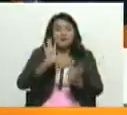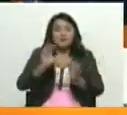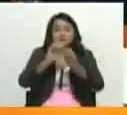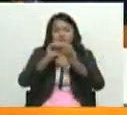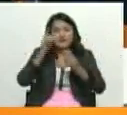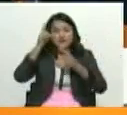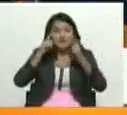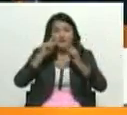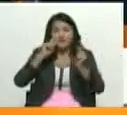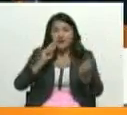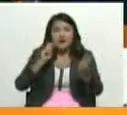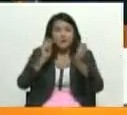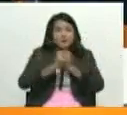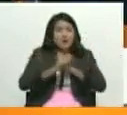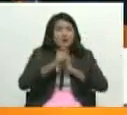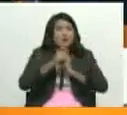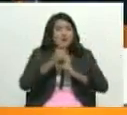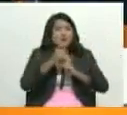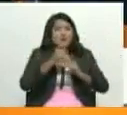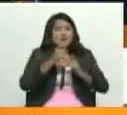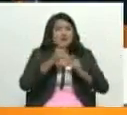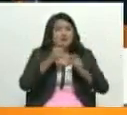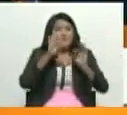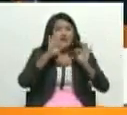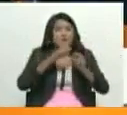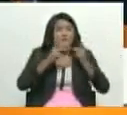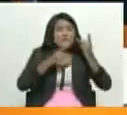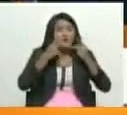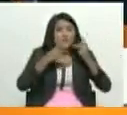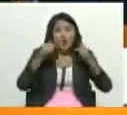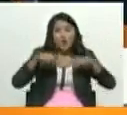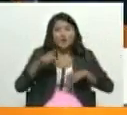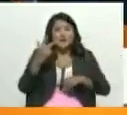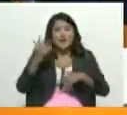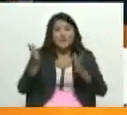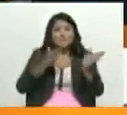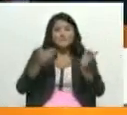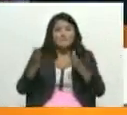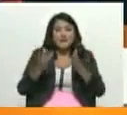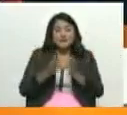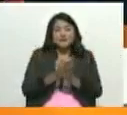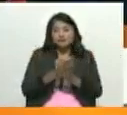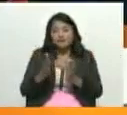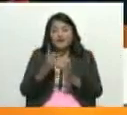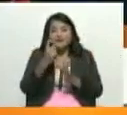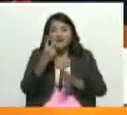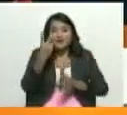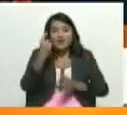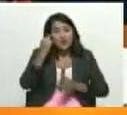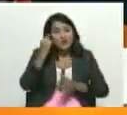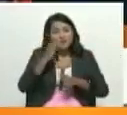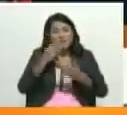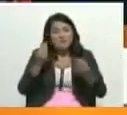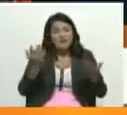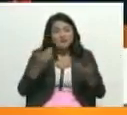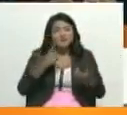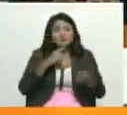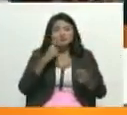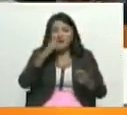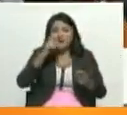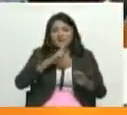el modo de ver la política con inclusión con desarrollo hoy es tres de marzo en 48 horas estaremos conmemorando su pase a la eternidad